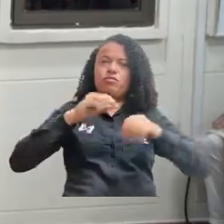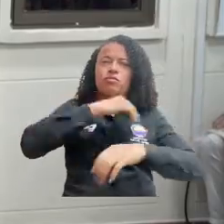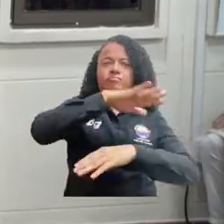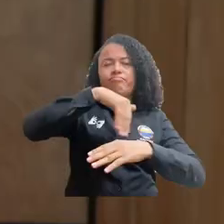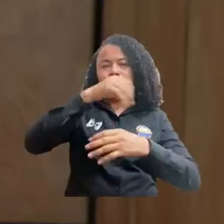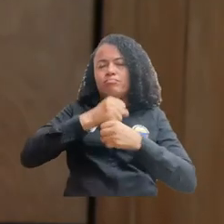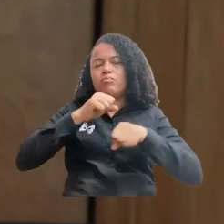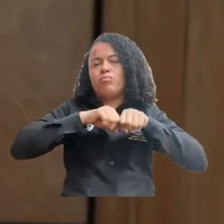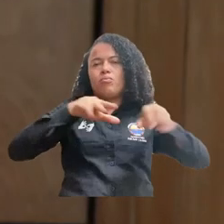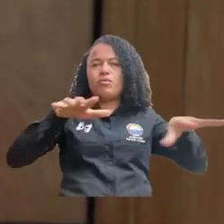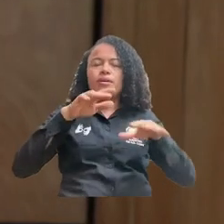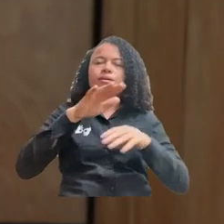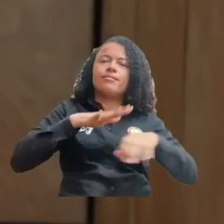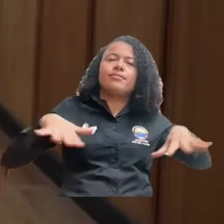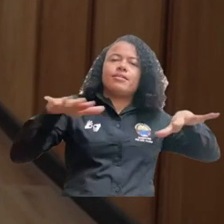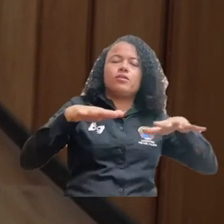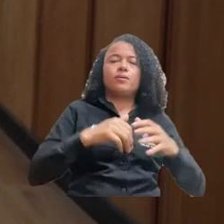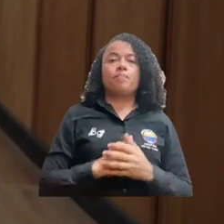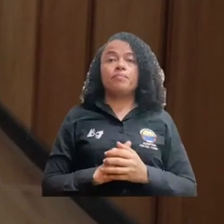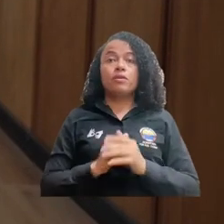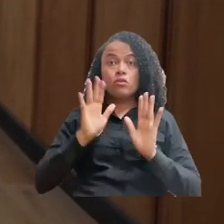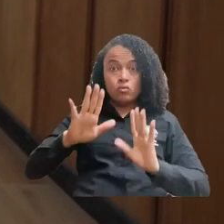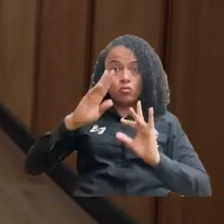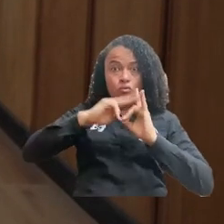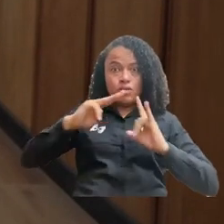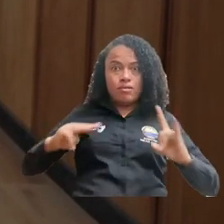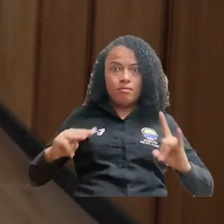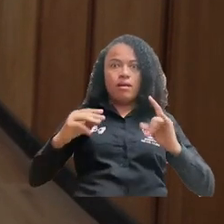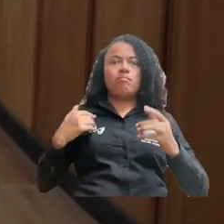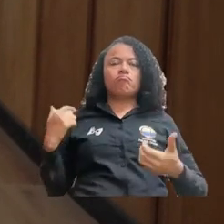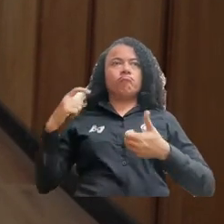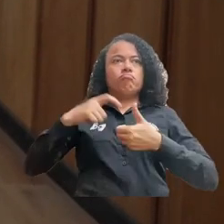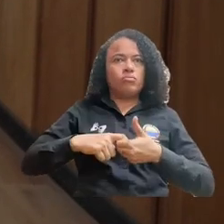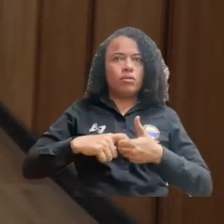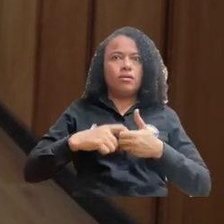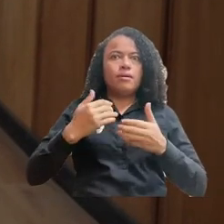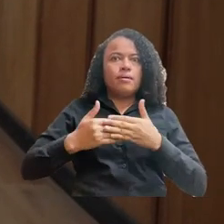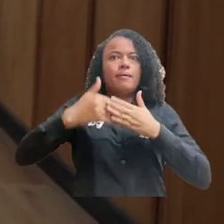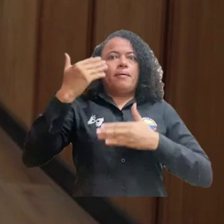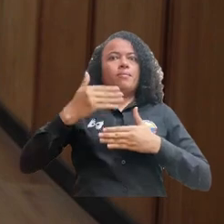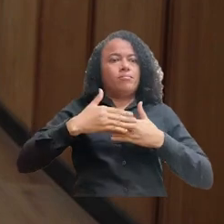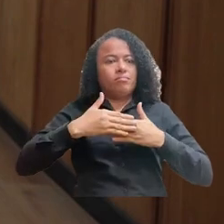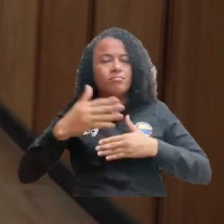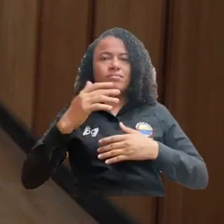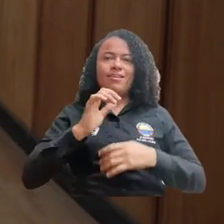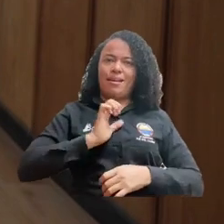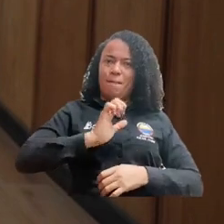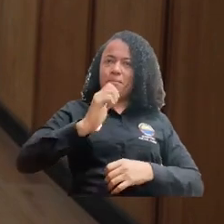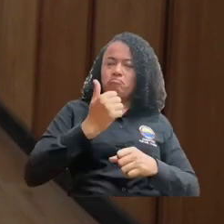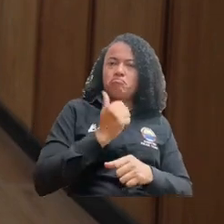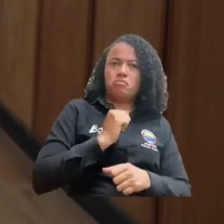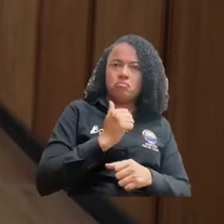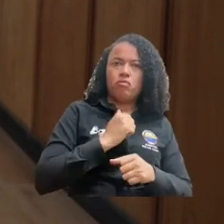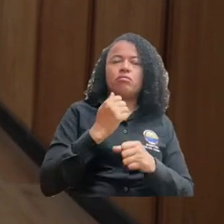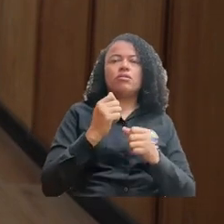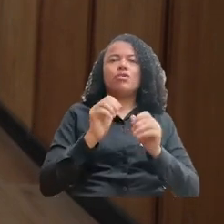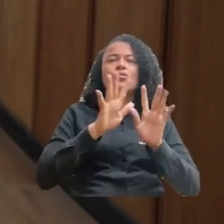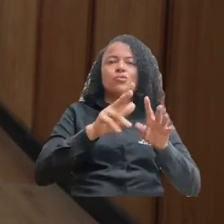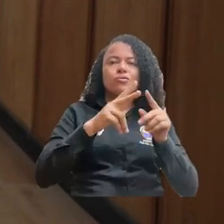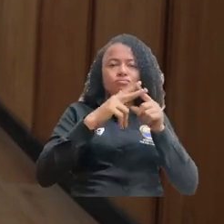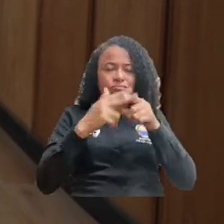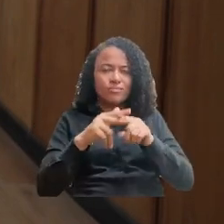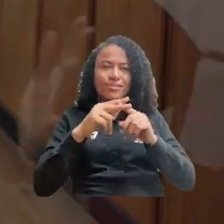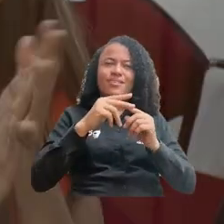Territorial. Gracias a la Universidad del Magdalena he logrado un paso importante en mi vida, que ha sido emprender, y tengo ya mi propia empresa